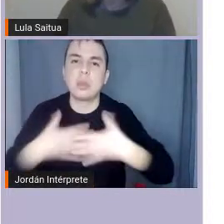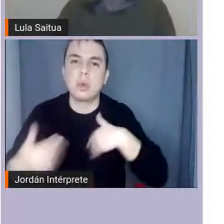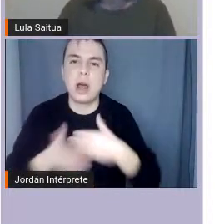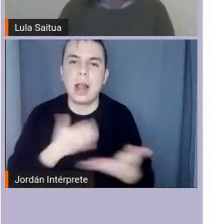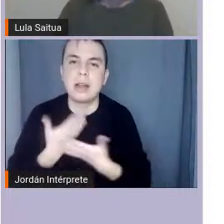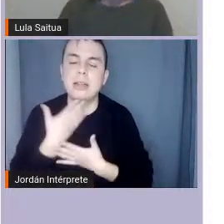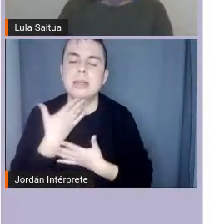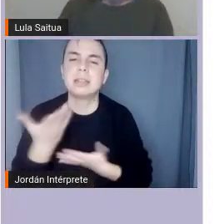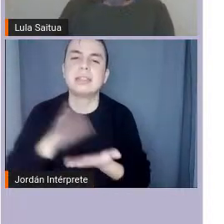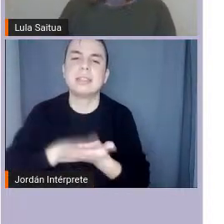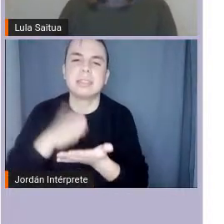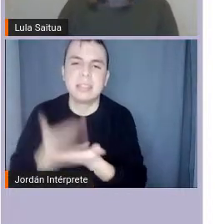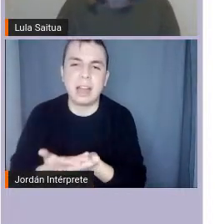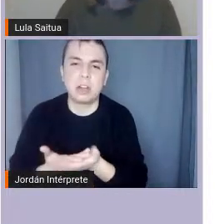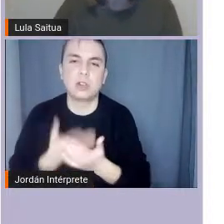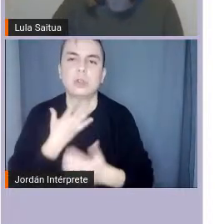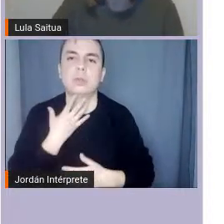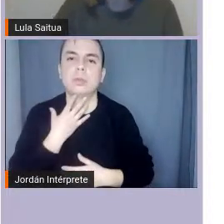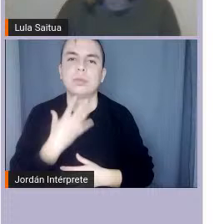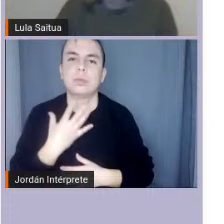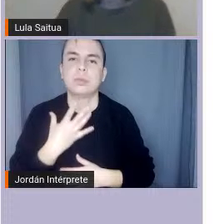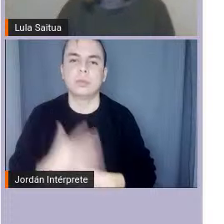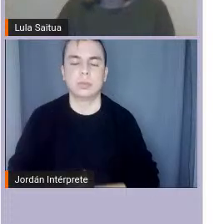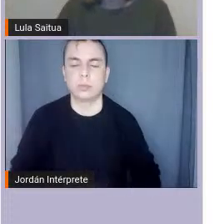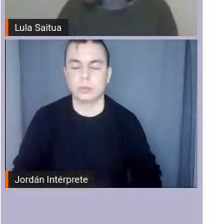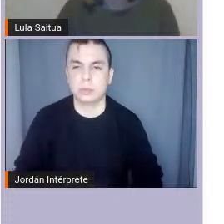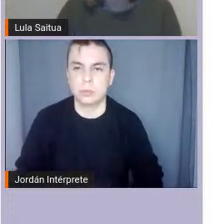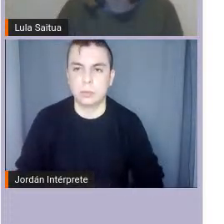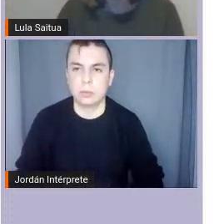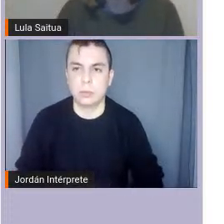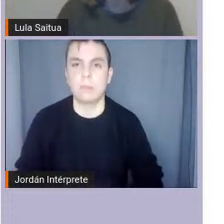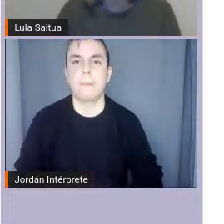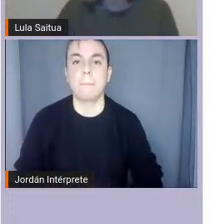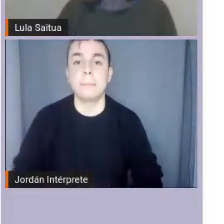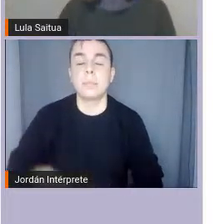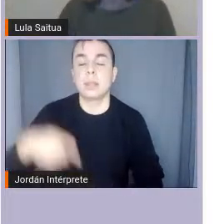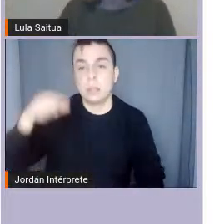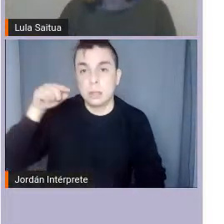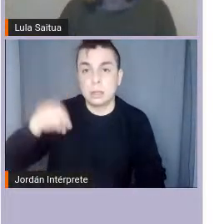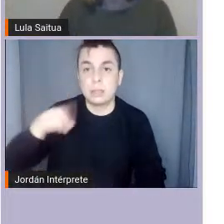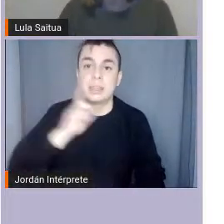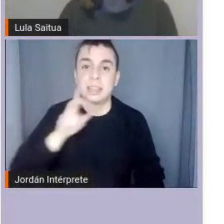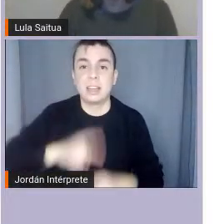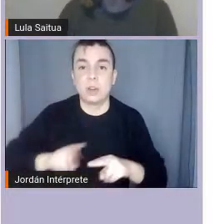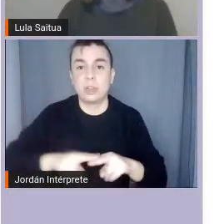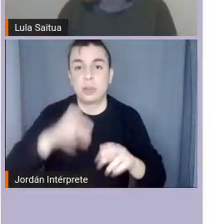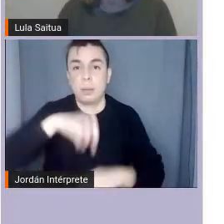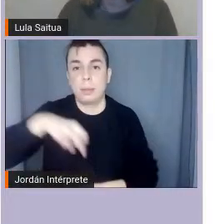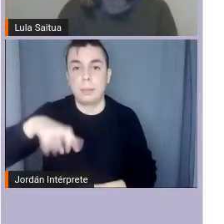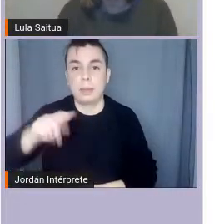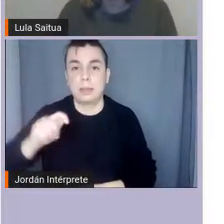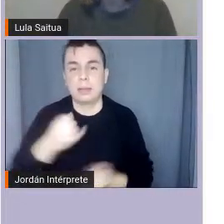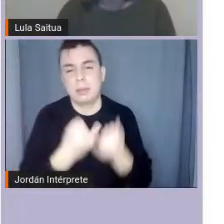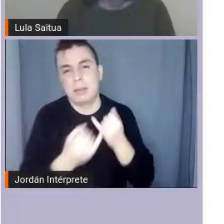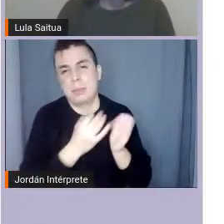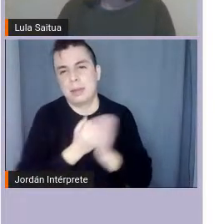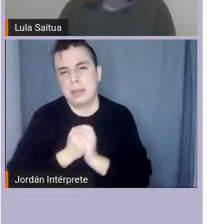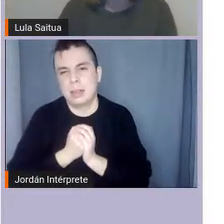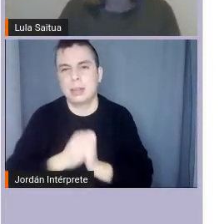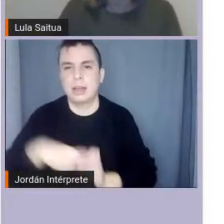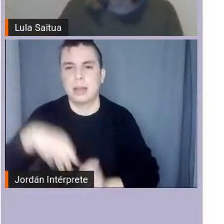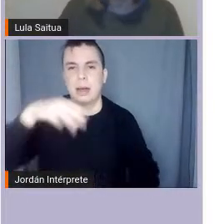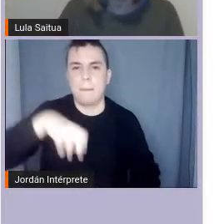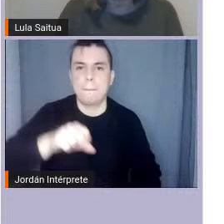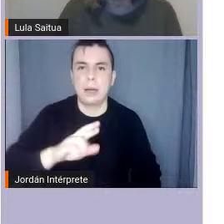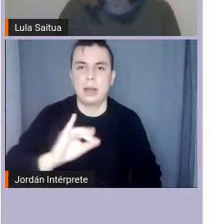natural. Quiero contarles que este PowerPoint maravilloso lo hizo mi amiga Marion Schmidt-Hebel,